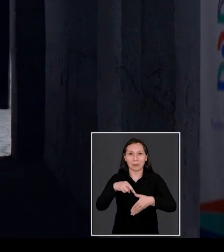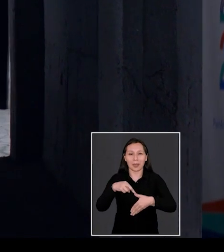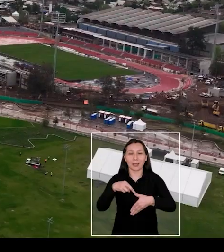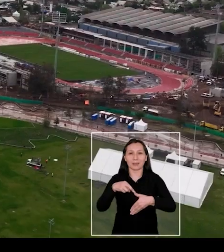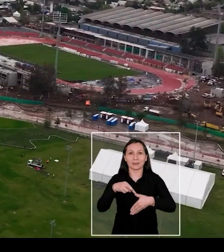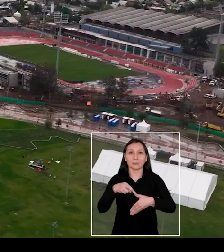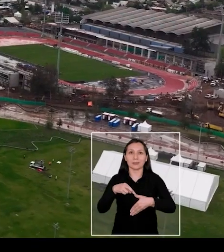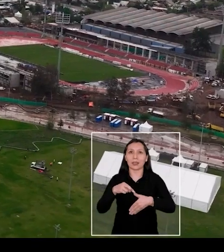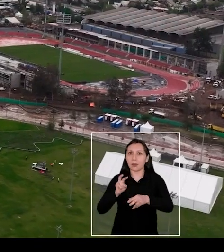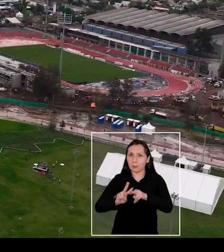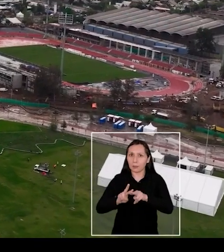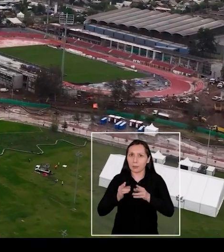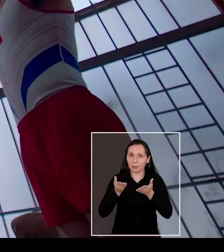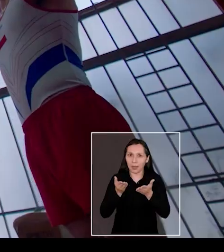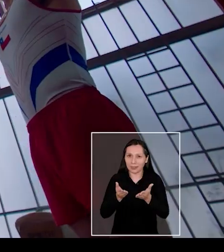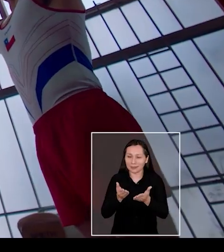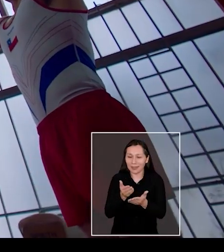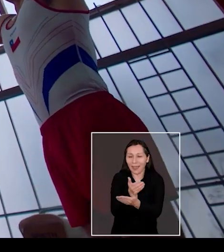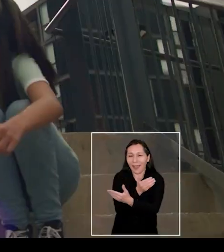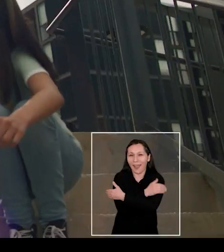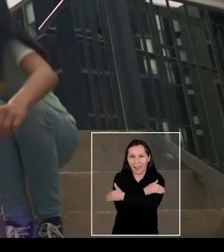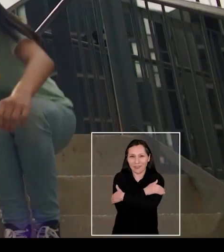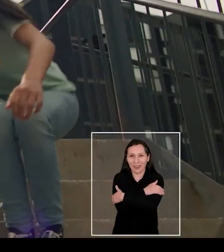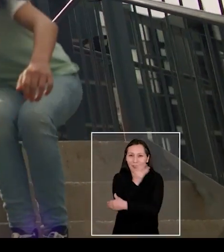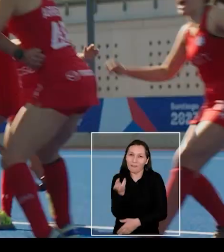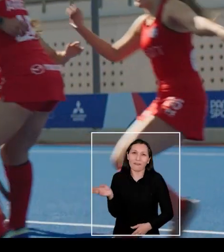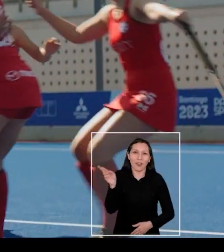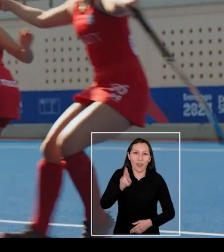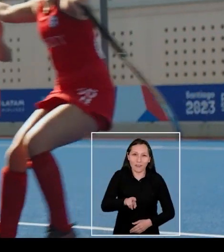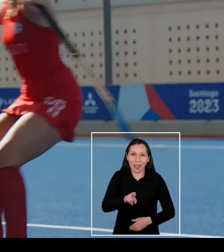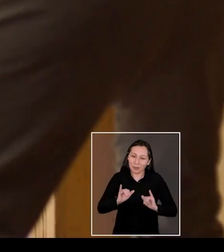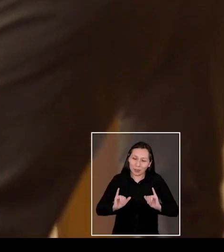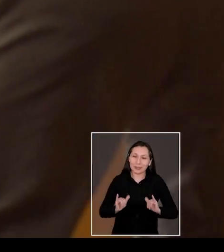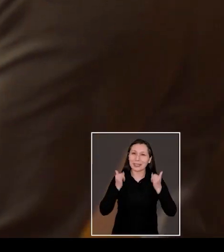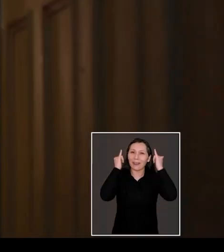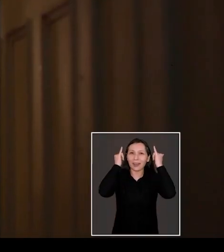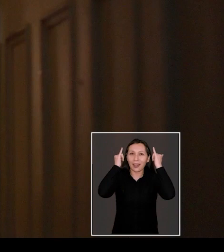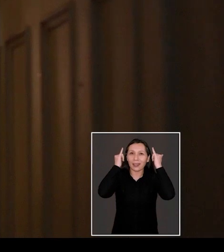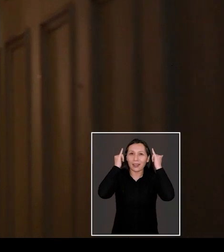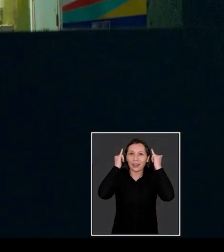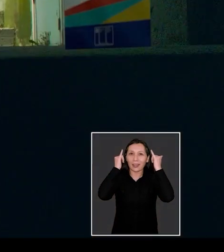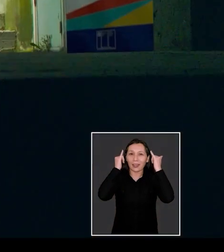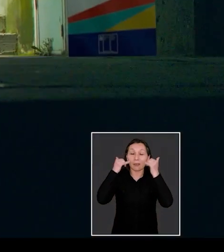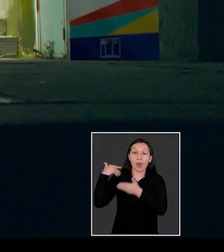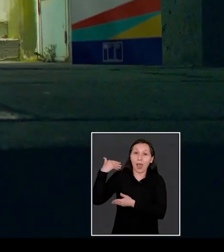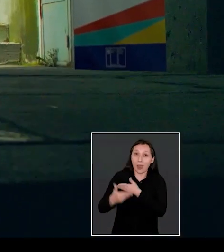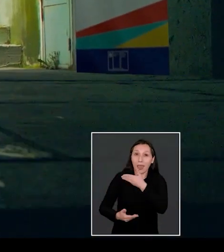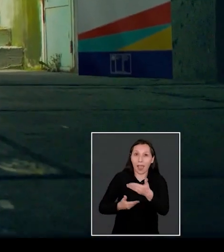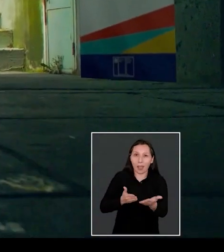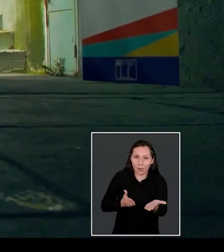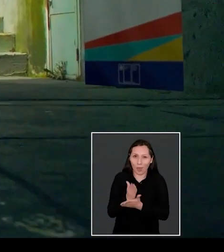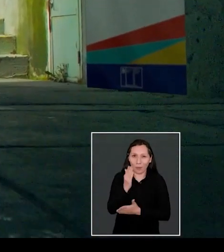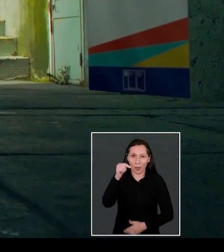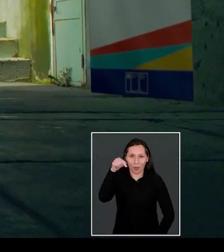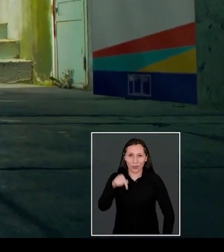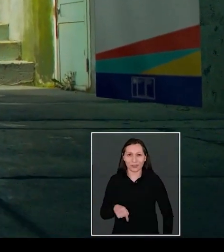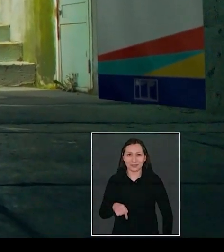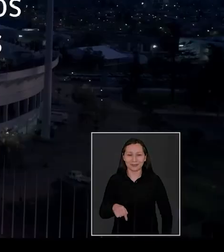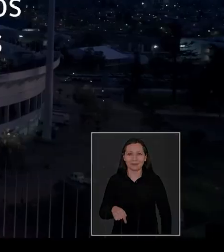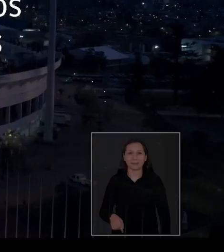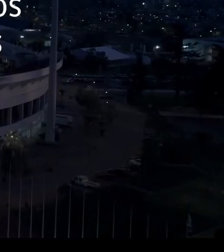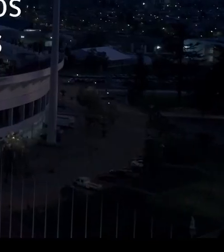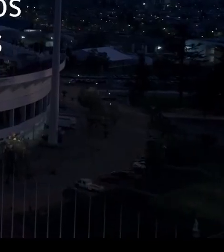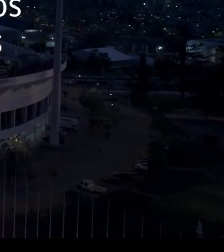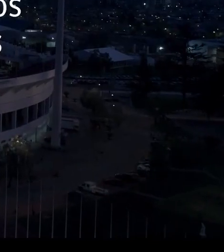Panamericanos Prepárense abrácense y volvamos a celebrar porque el legado comienza